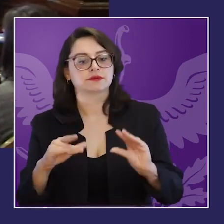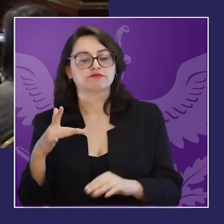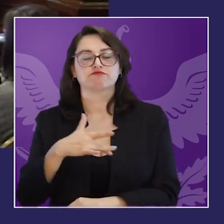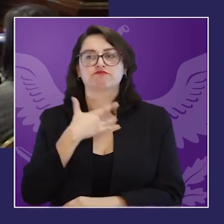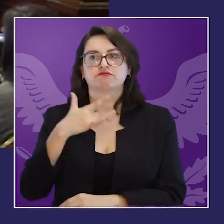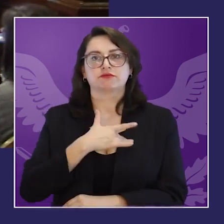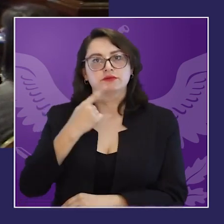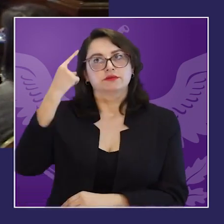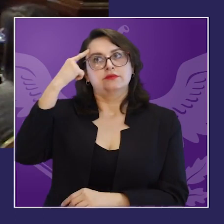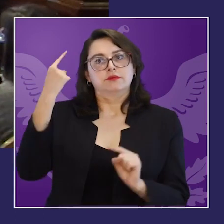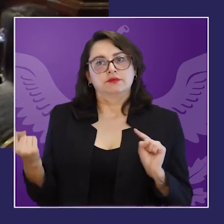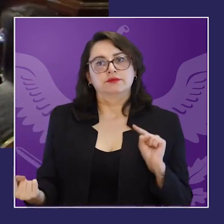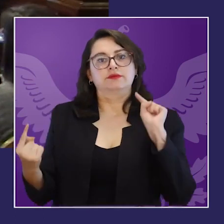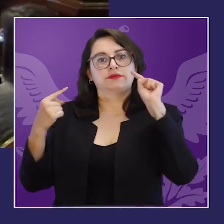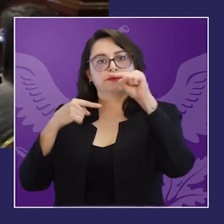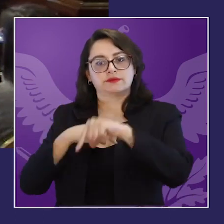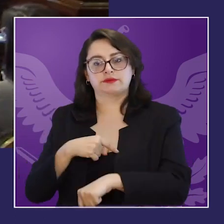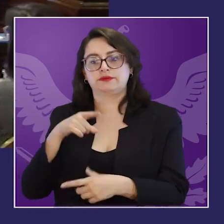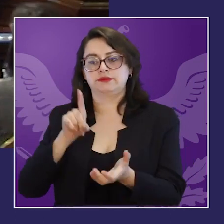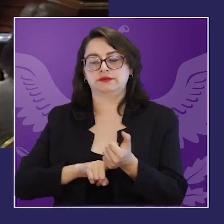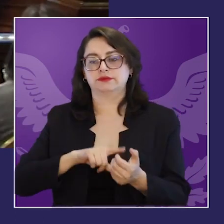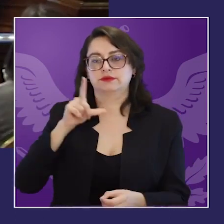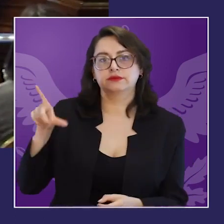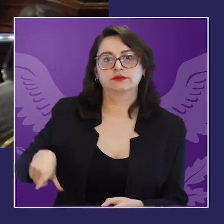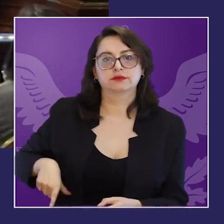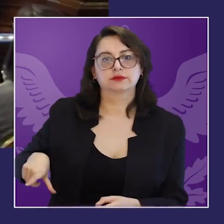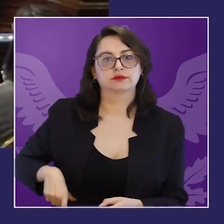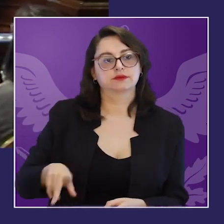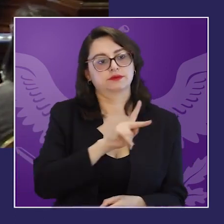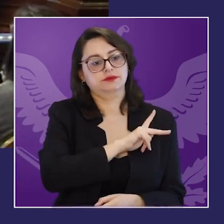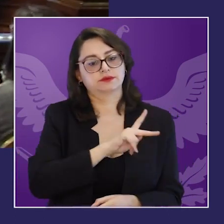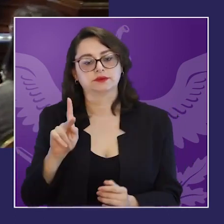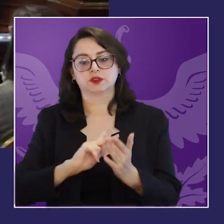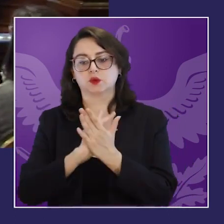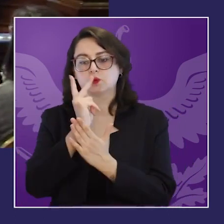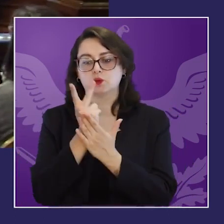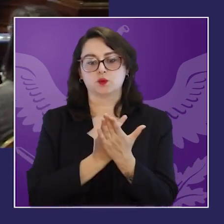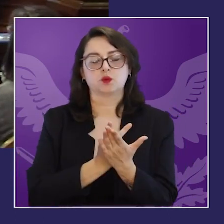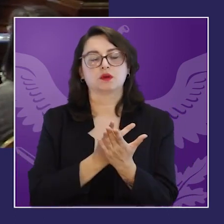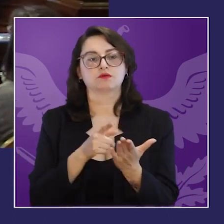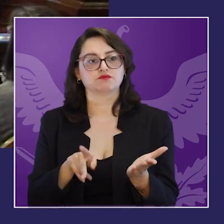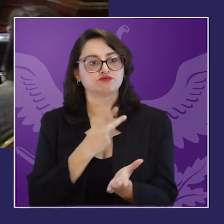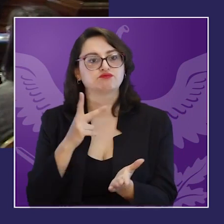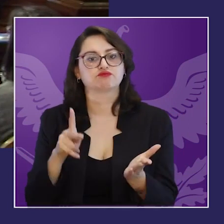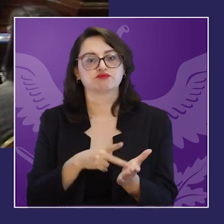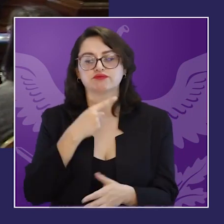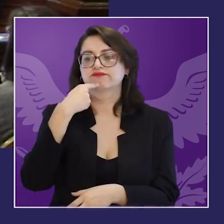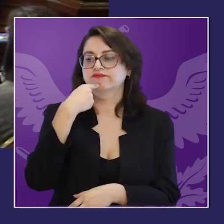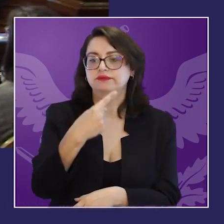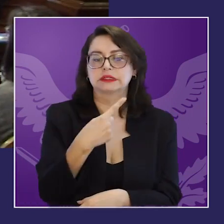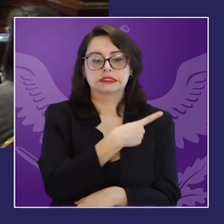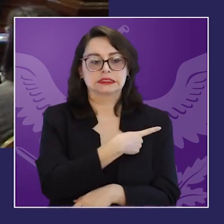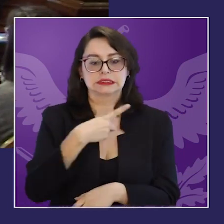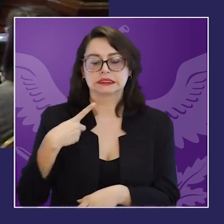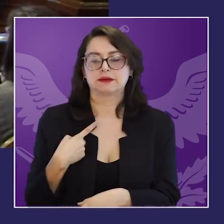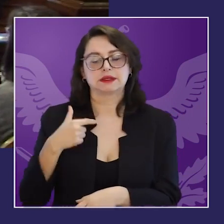medidas de formación, capacitación y sensibilización continua de funcionarios públicos. Estos programas la Corte